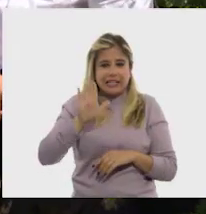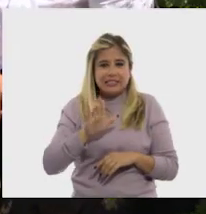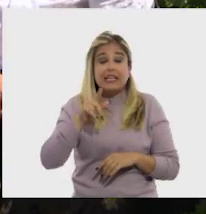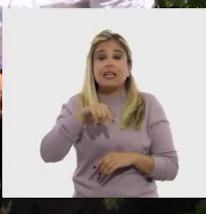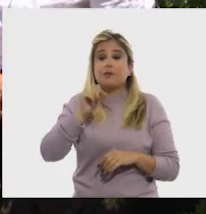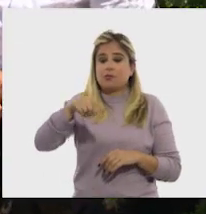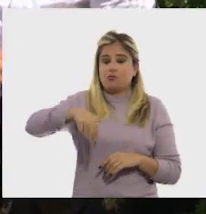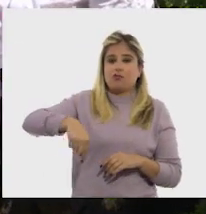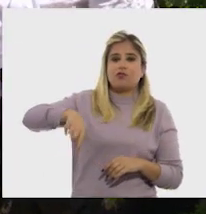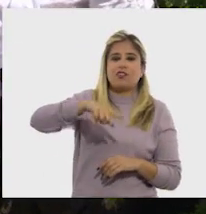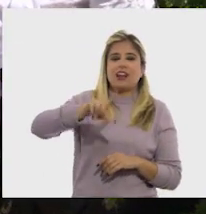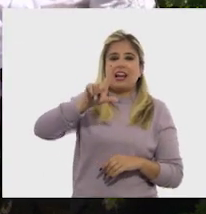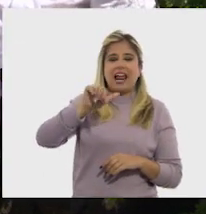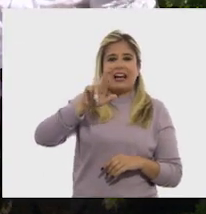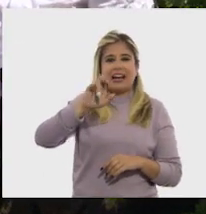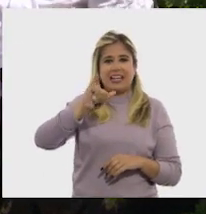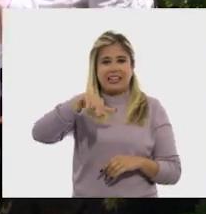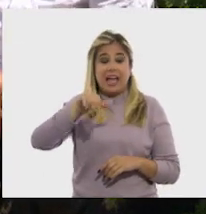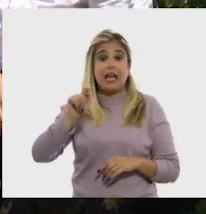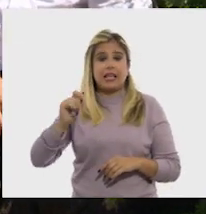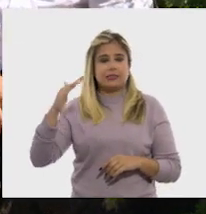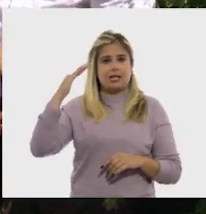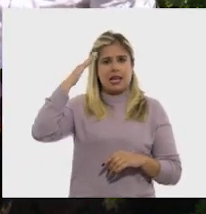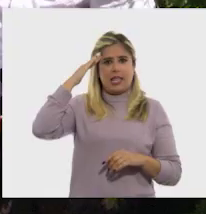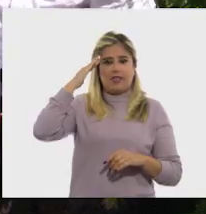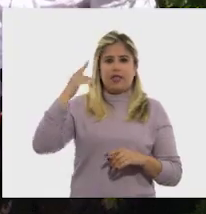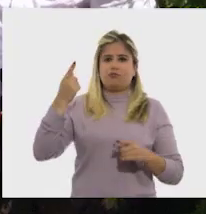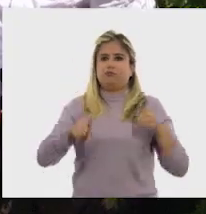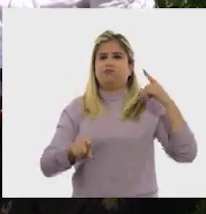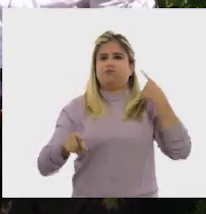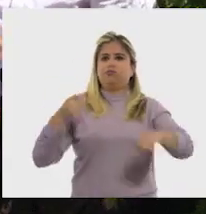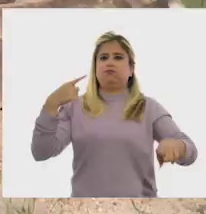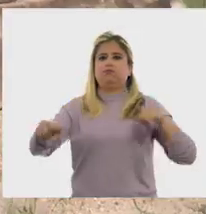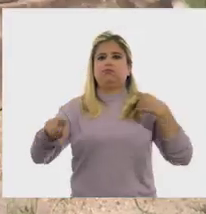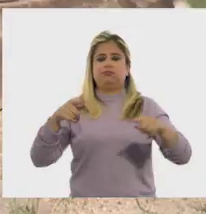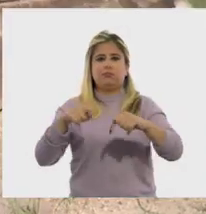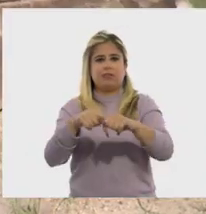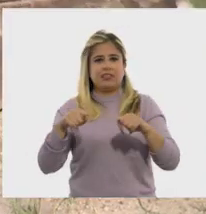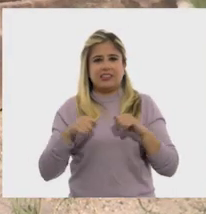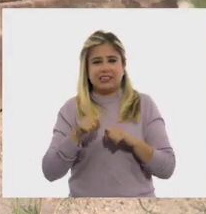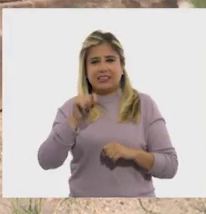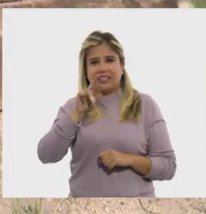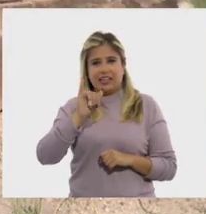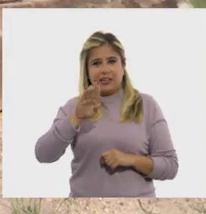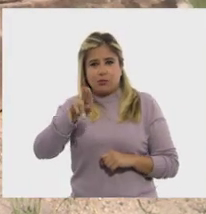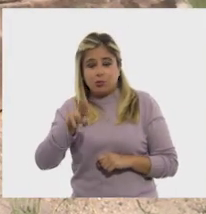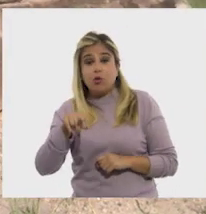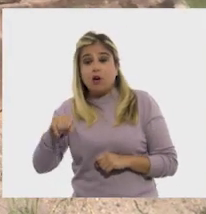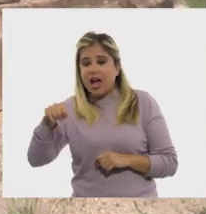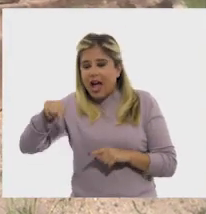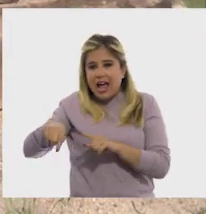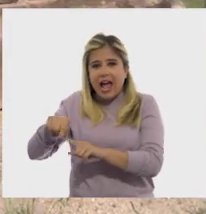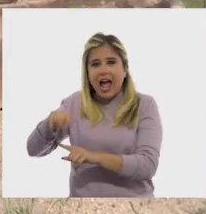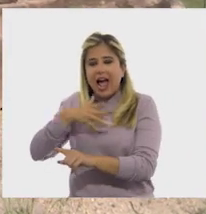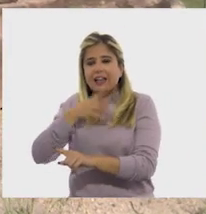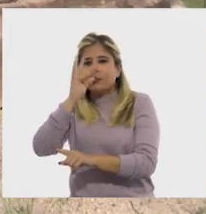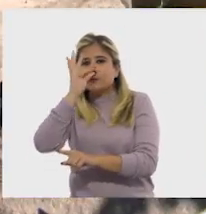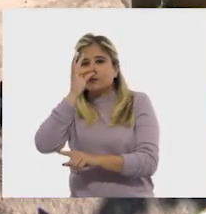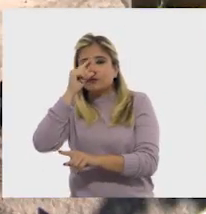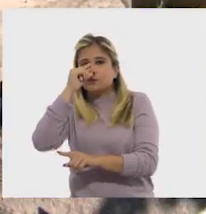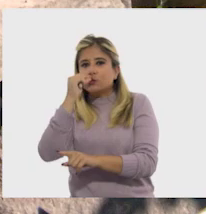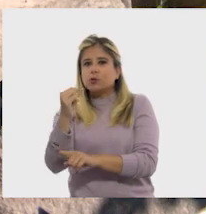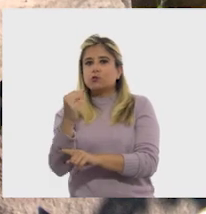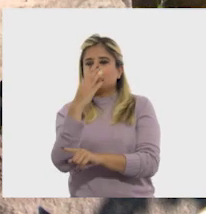reina, Sí. que era la líder de las tribus. Y acá abajo, pegado al río, está un zorro también. Sí. Y todo esto está conectado con